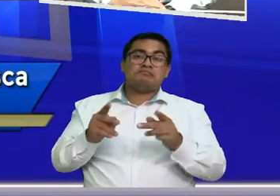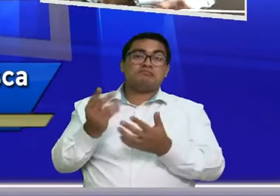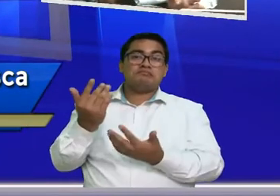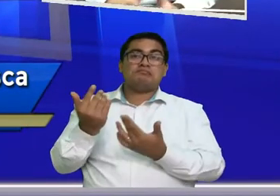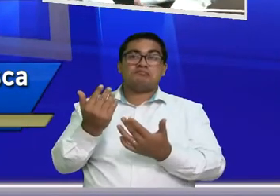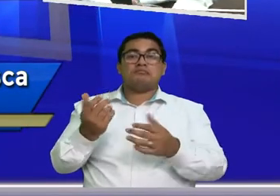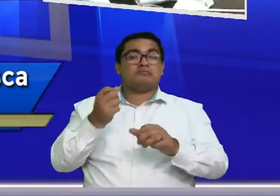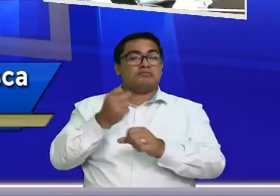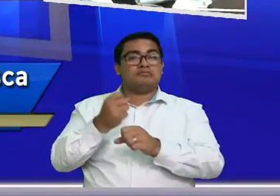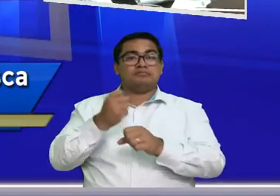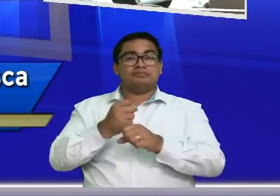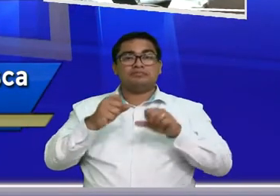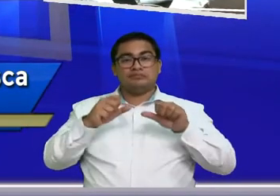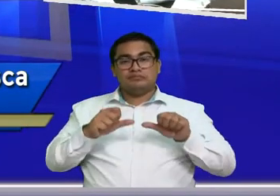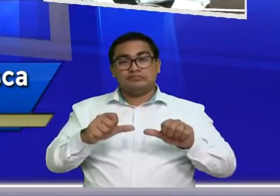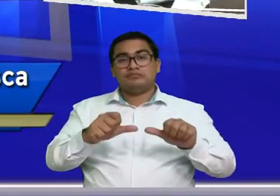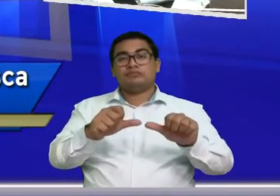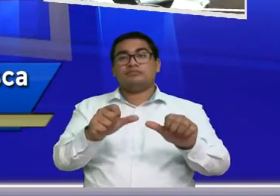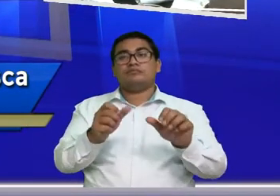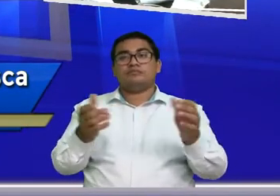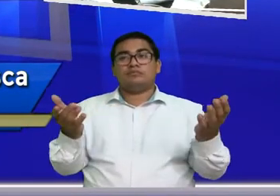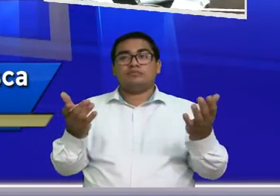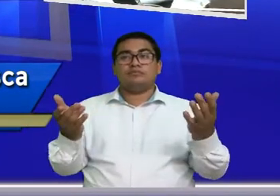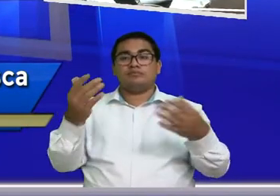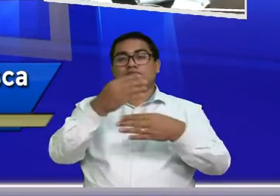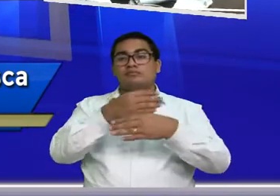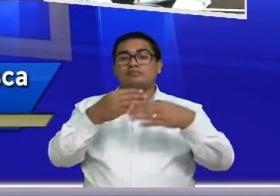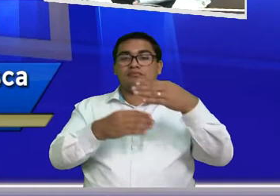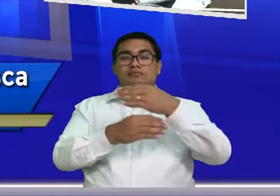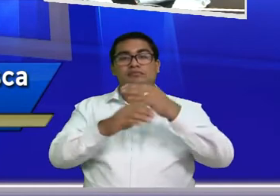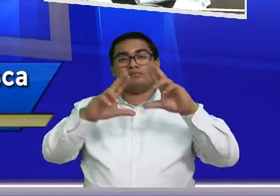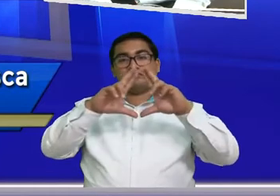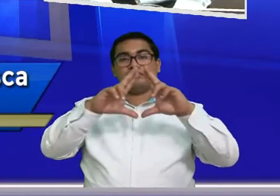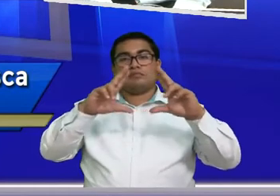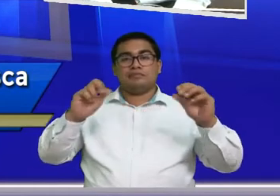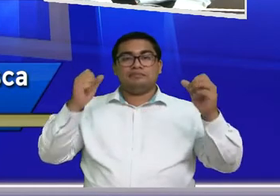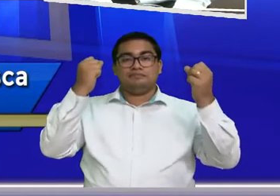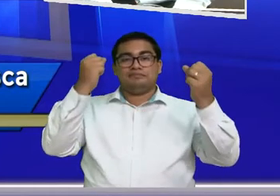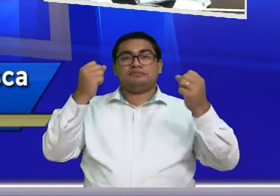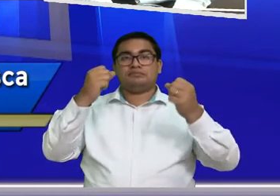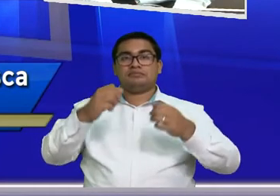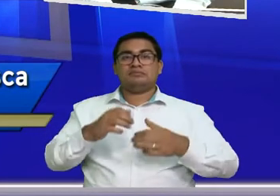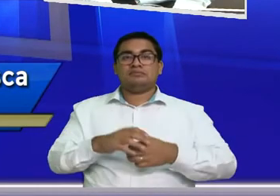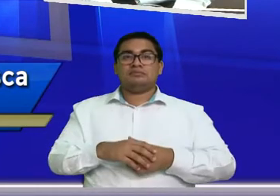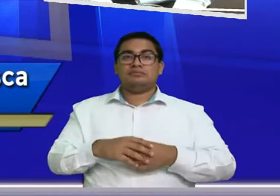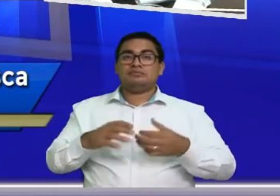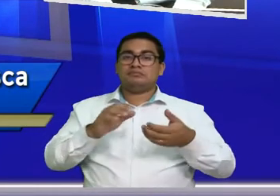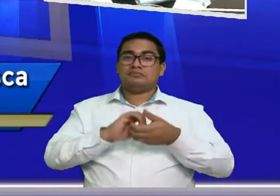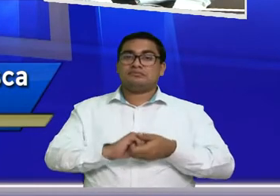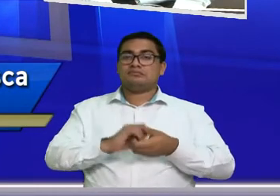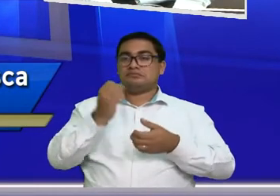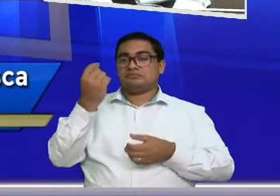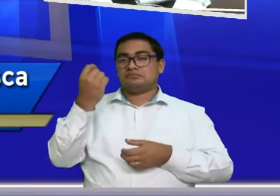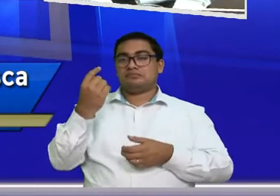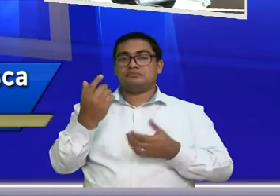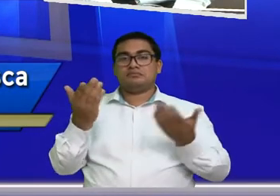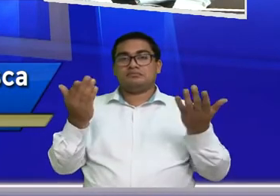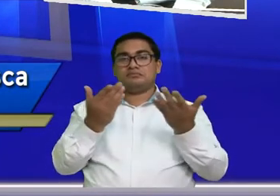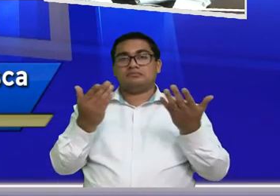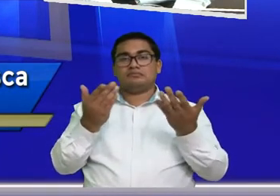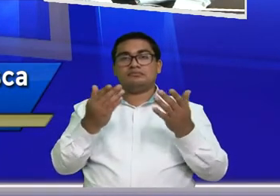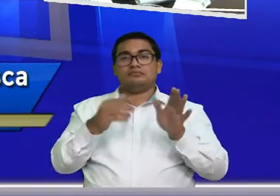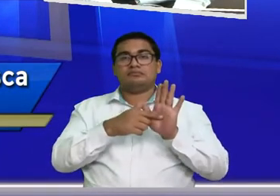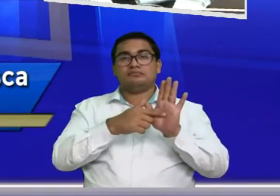y seguimos nosotros trabajando y construyendo patria, construyendo revolución. Claro que sí, compañero, entender esos encuentros, por ejemplo,